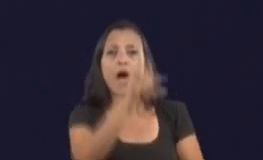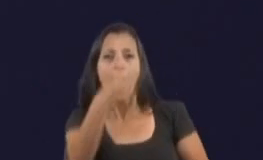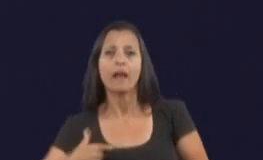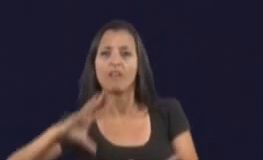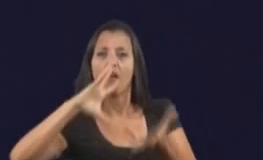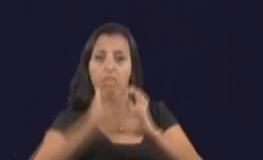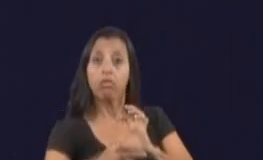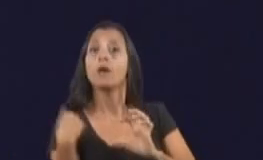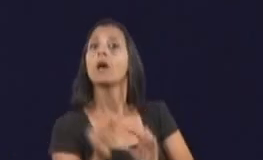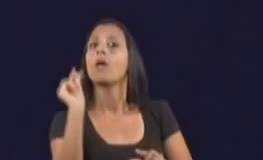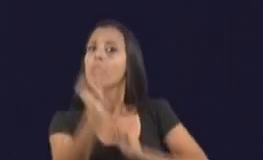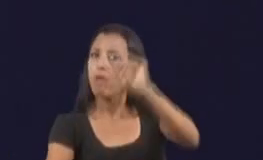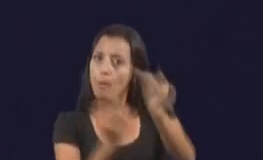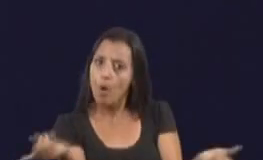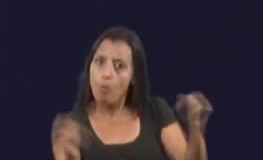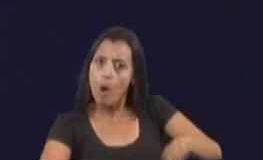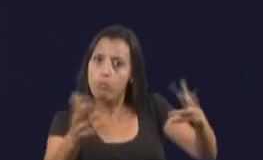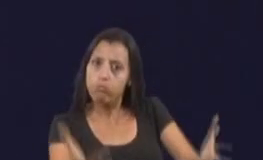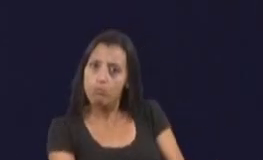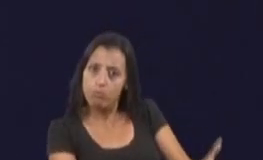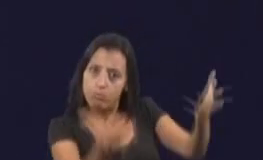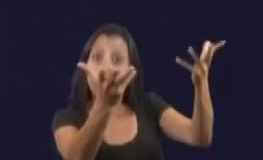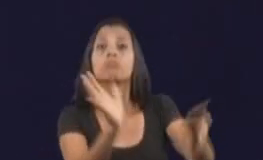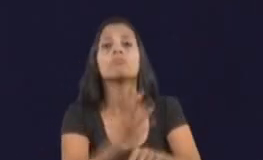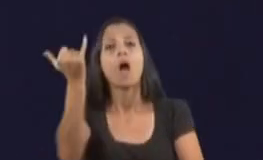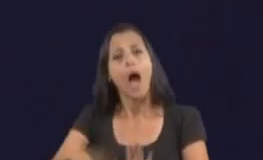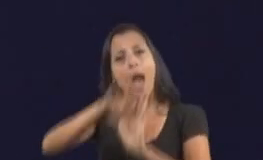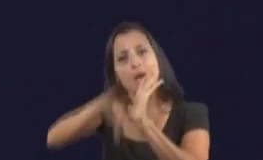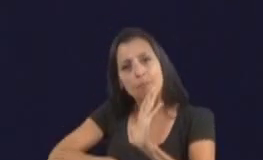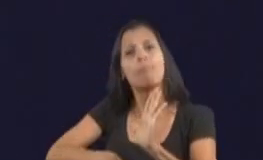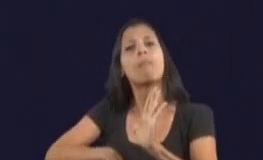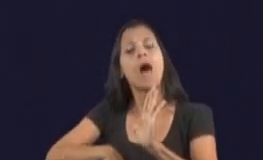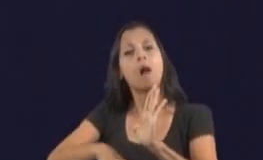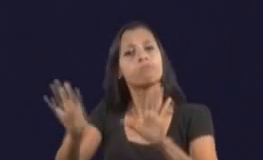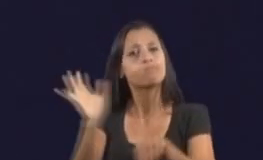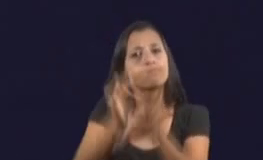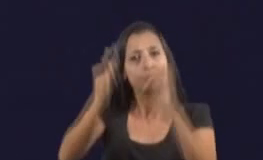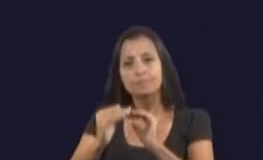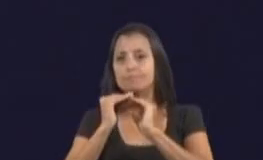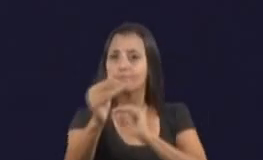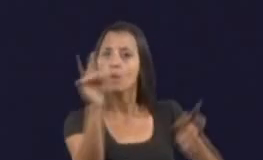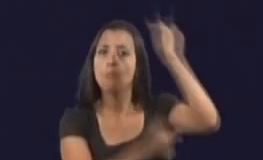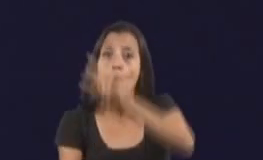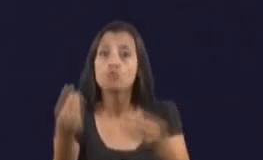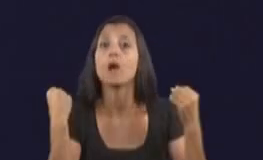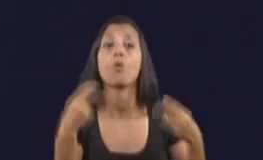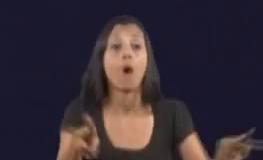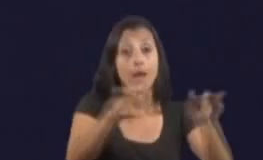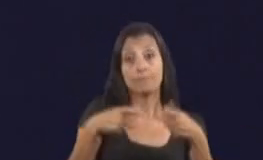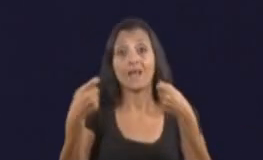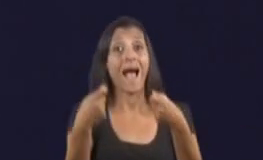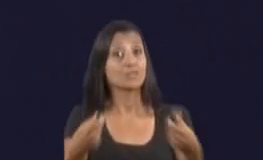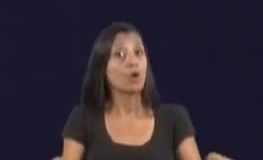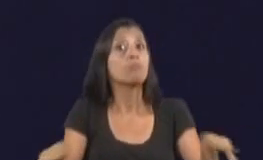haciendo abrazando la ortodoxia económica con un plan de estabilización cuyos fundamentos son el superávit fiscal, como ustedes